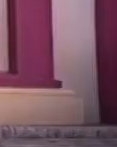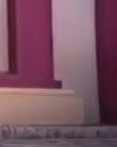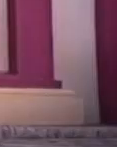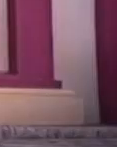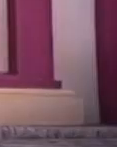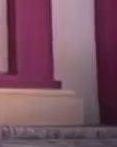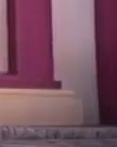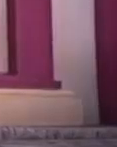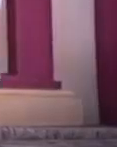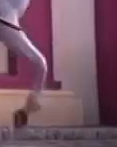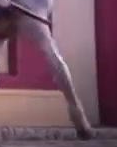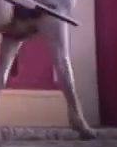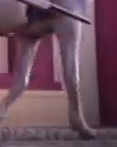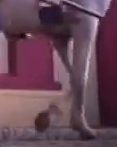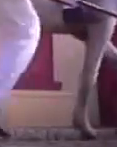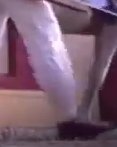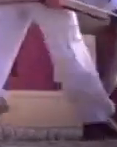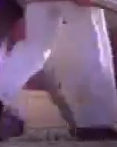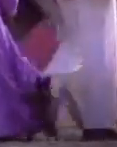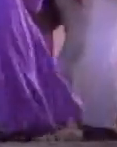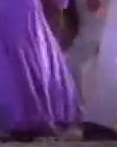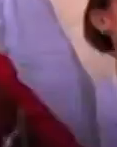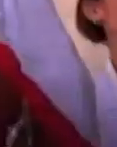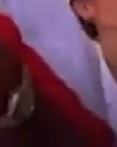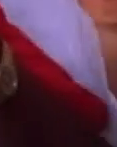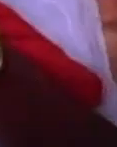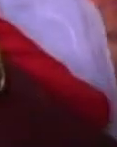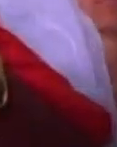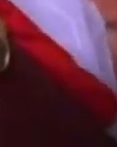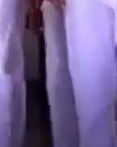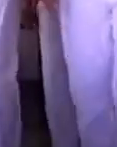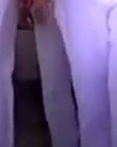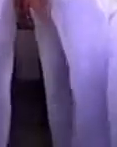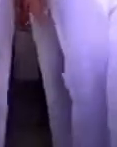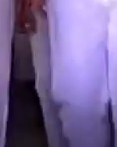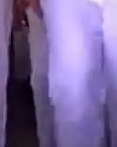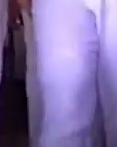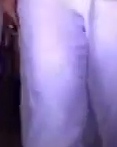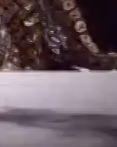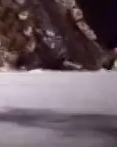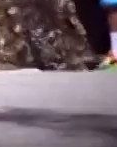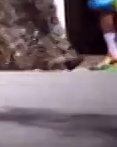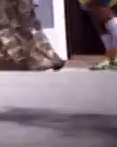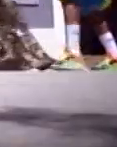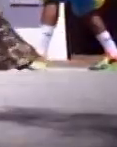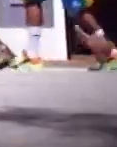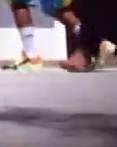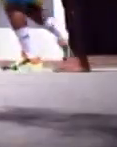Si yo llamo a María Congo, va con su maña, vamos a vencer.